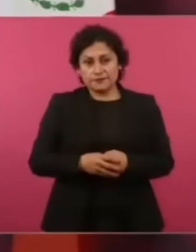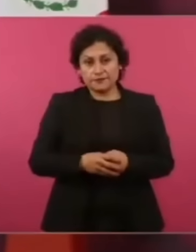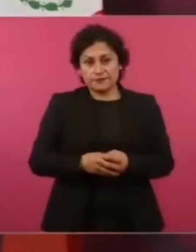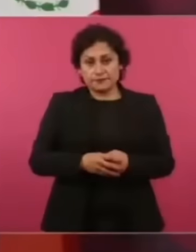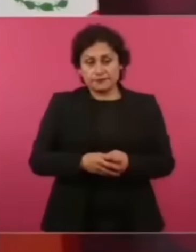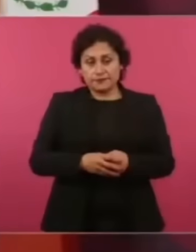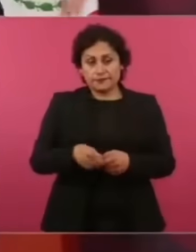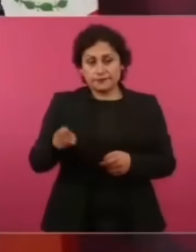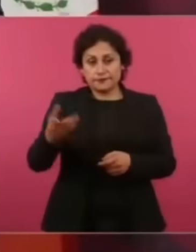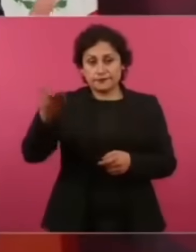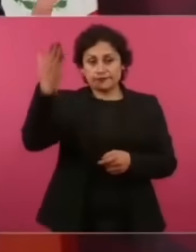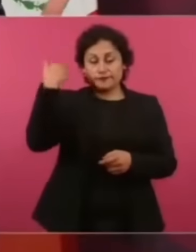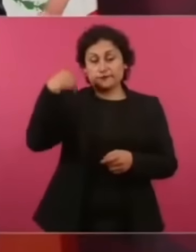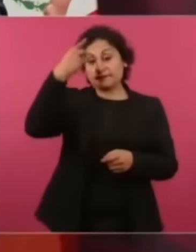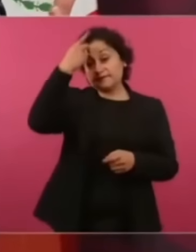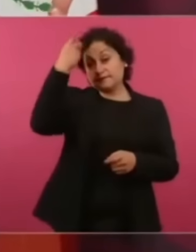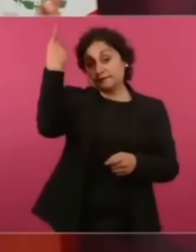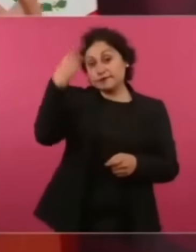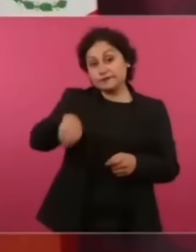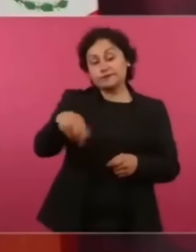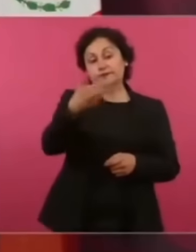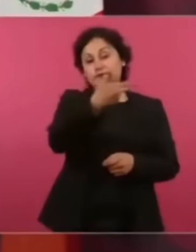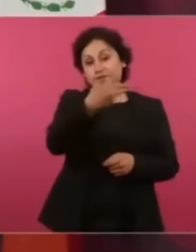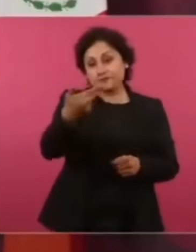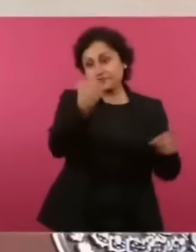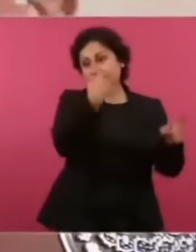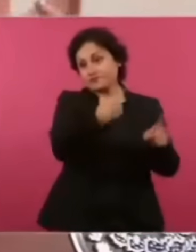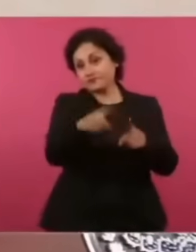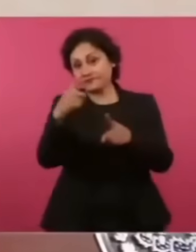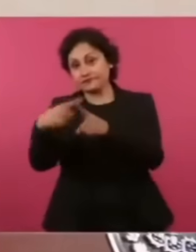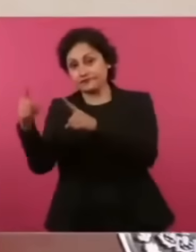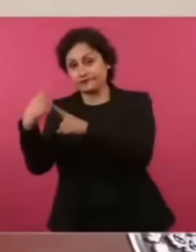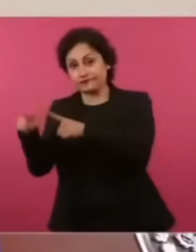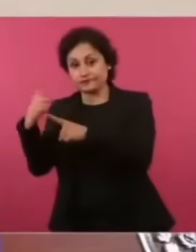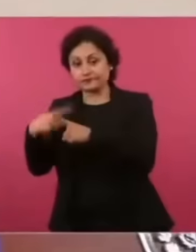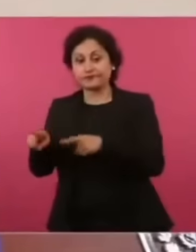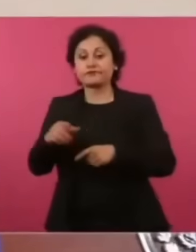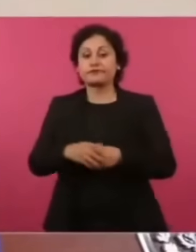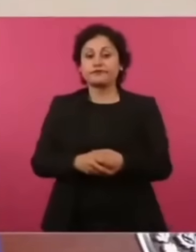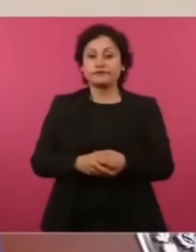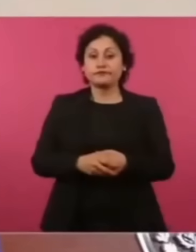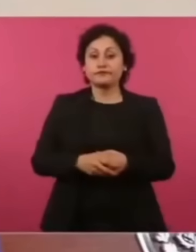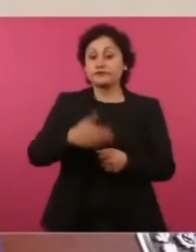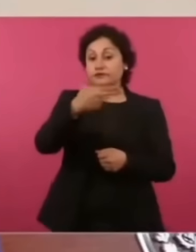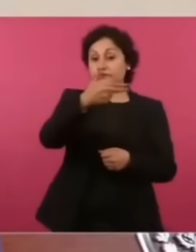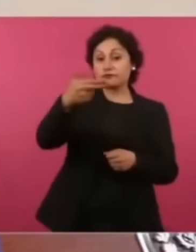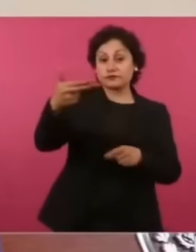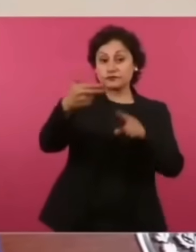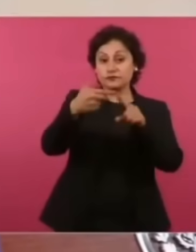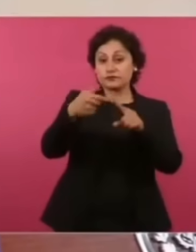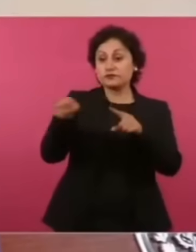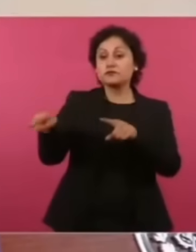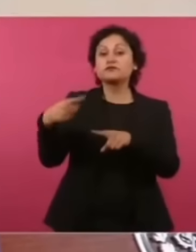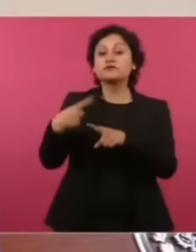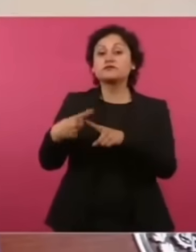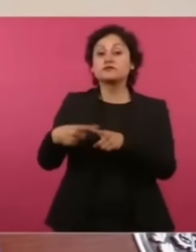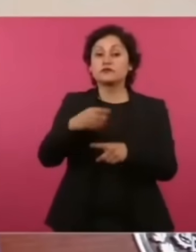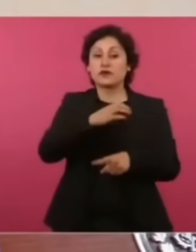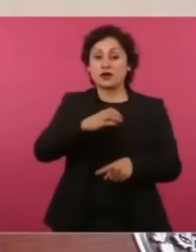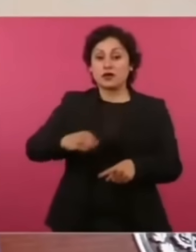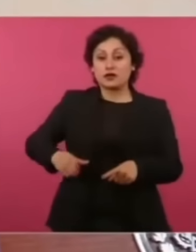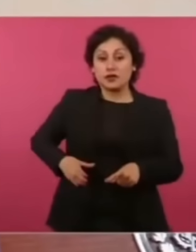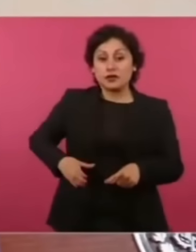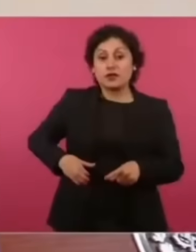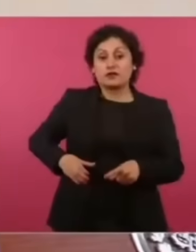era dueño de hoteles. Ahí vivía el candidato del PAN, en uno de esos hoteles, en